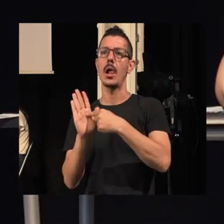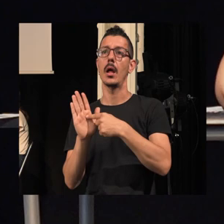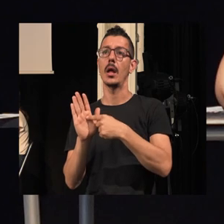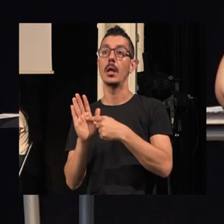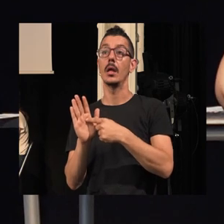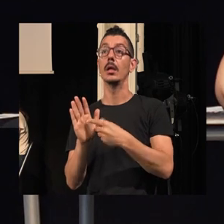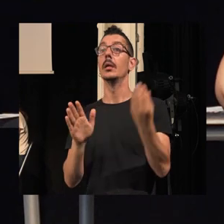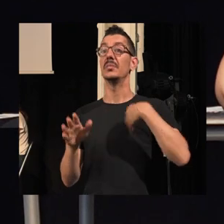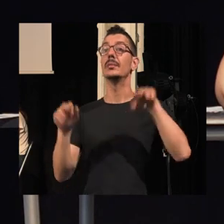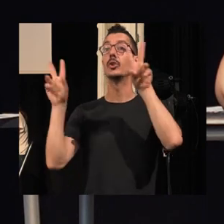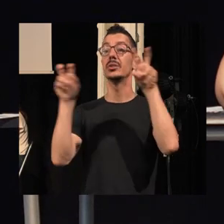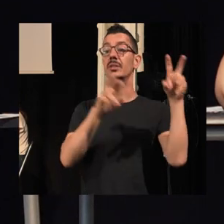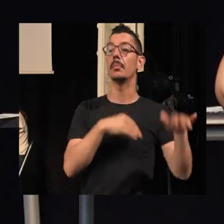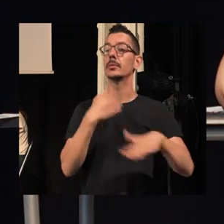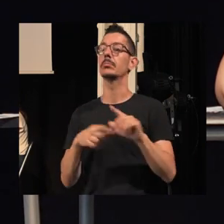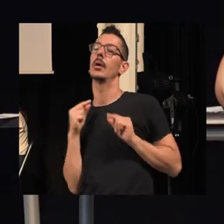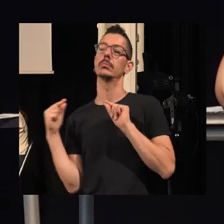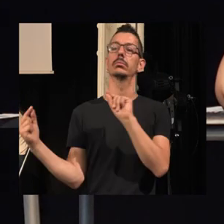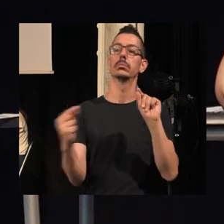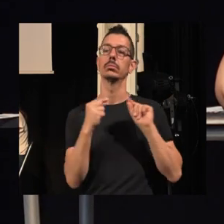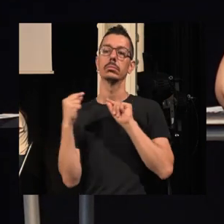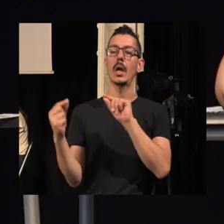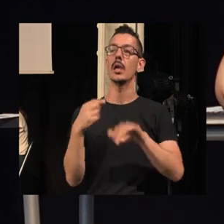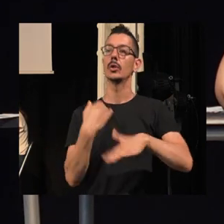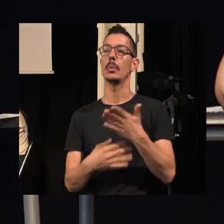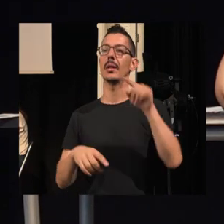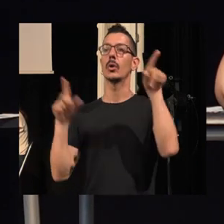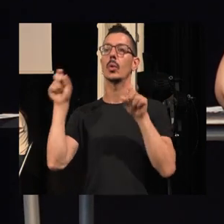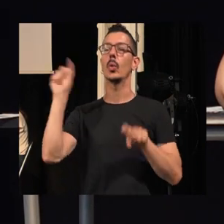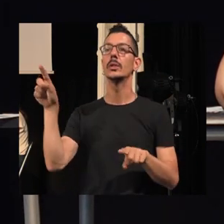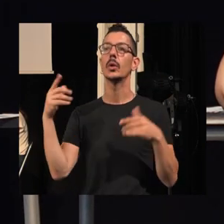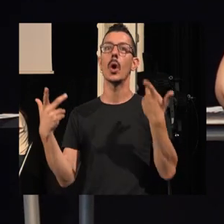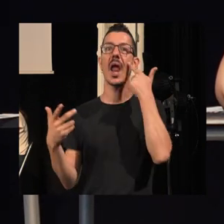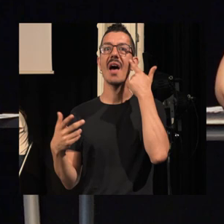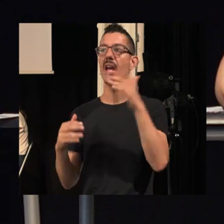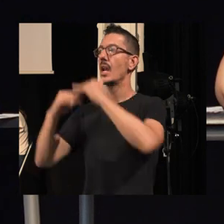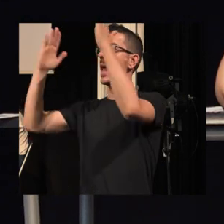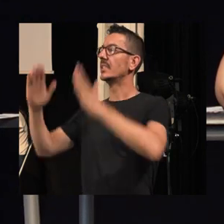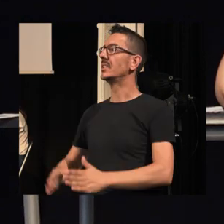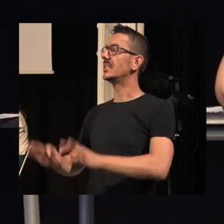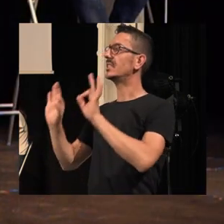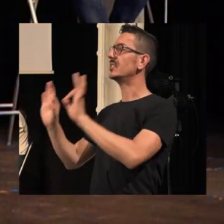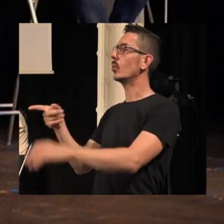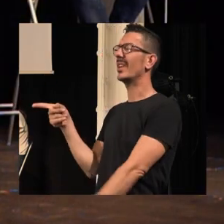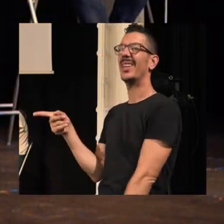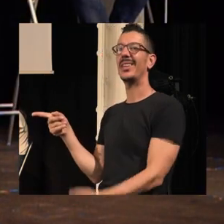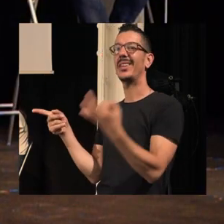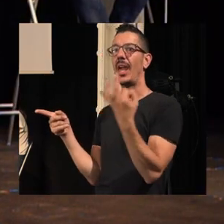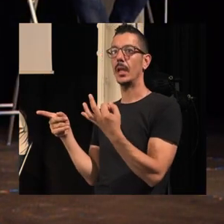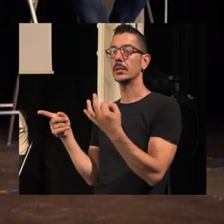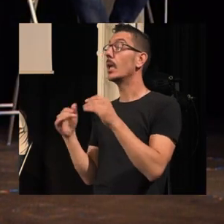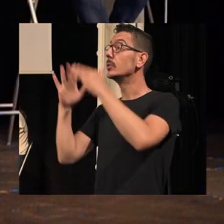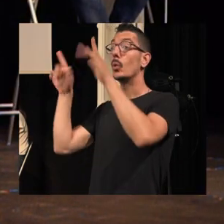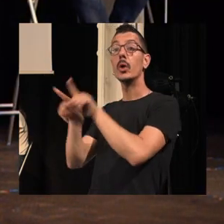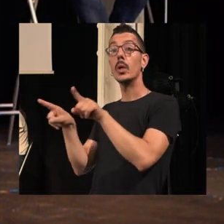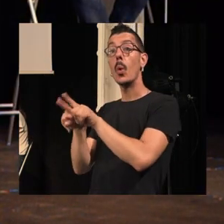empezábamos a discutir estas cuestiones y empezábamos a cuestionar, digamos, la institución y la institución como un orden